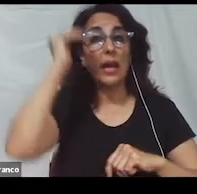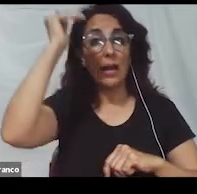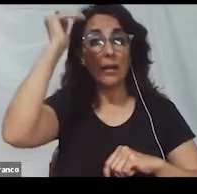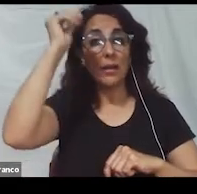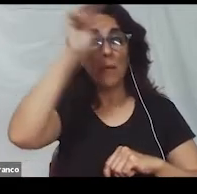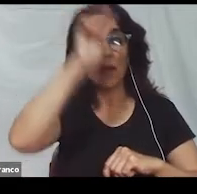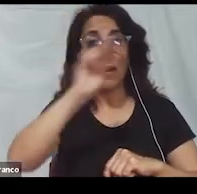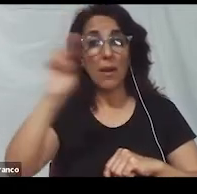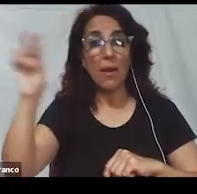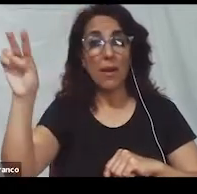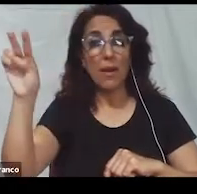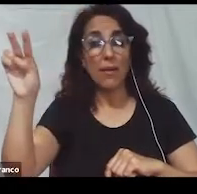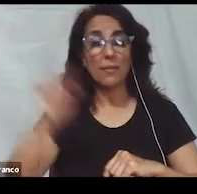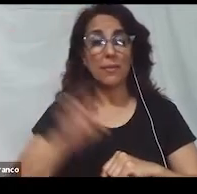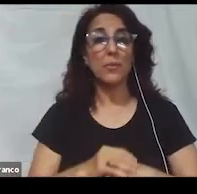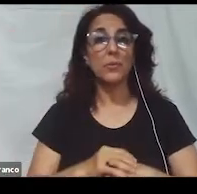desde arriba,